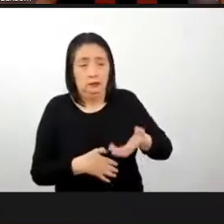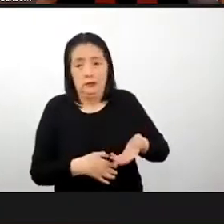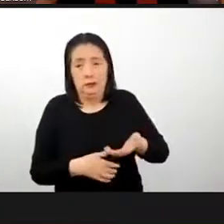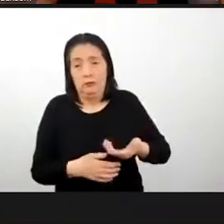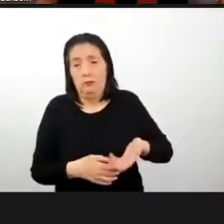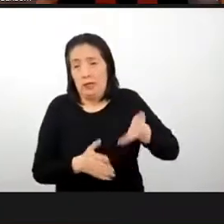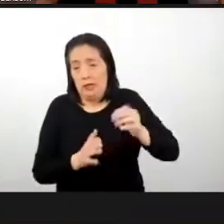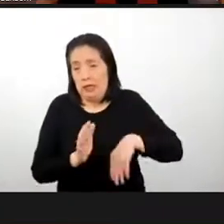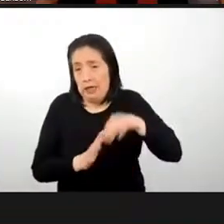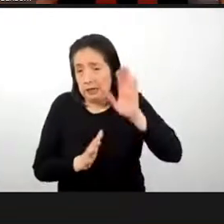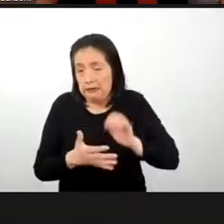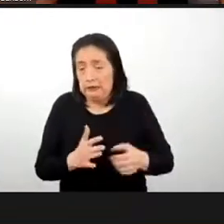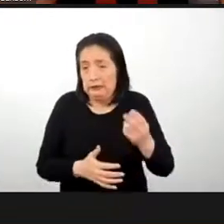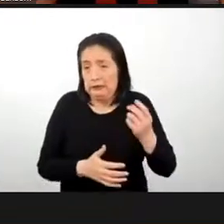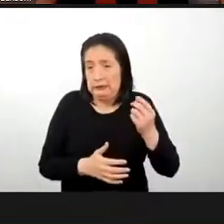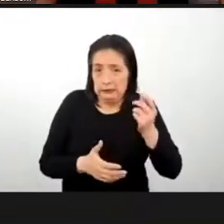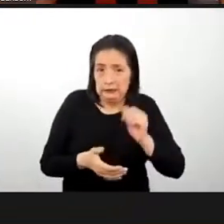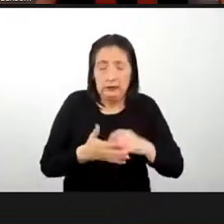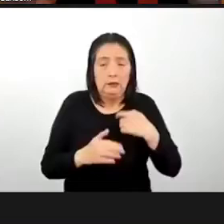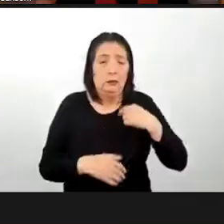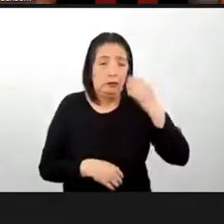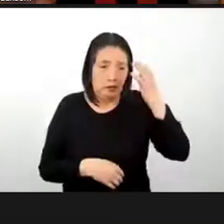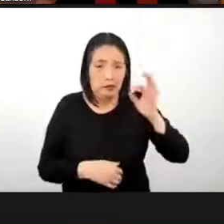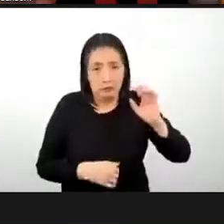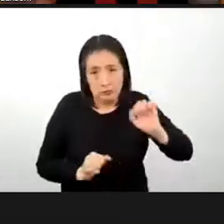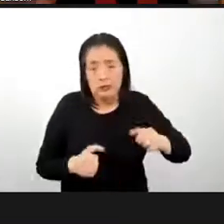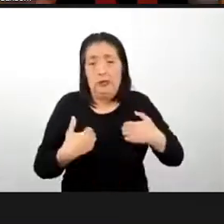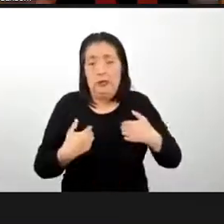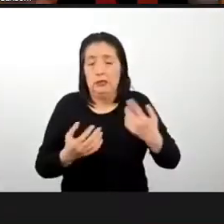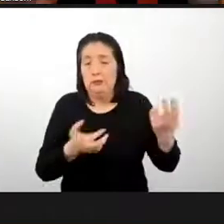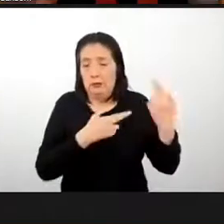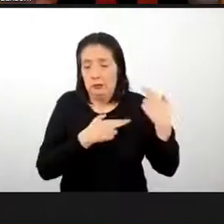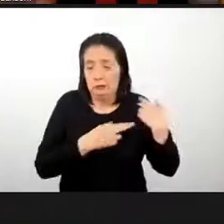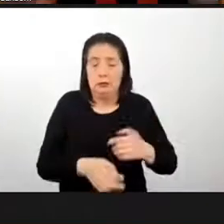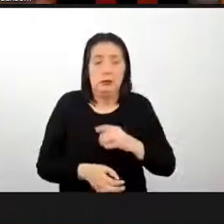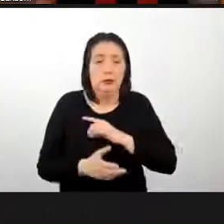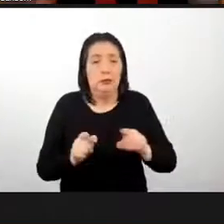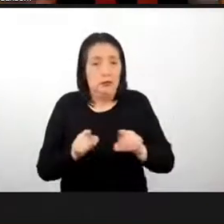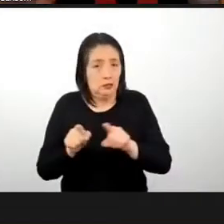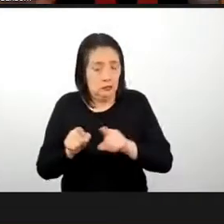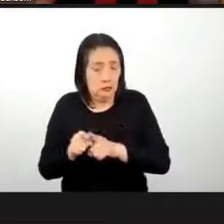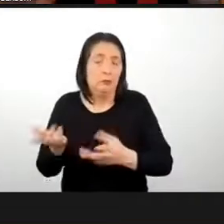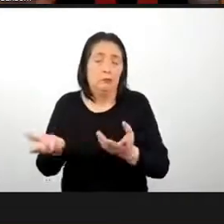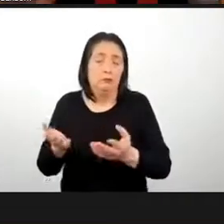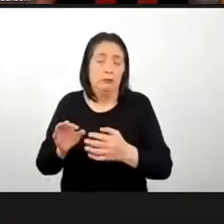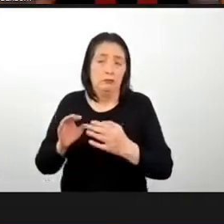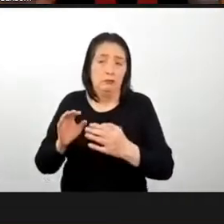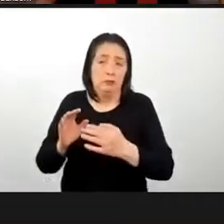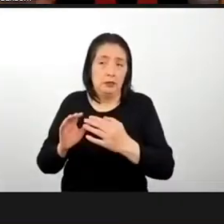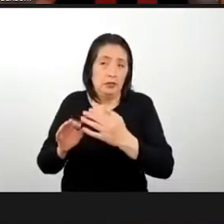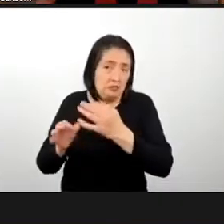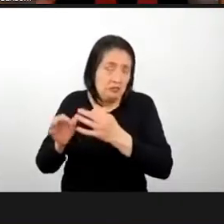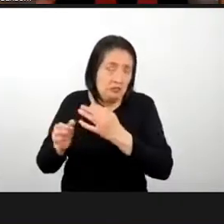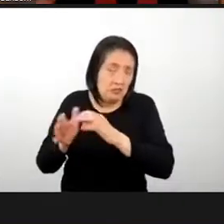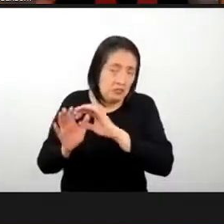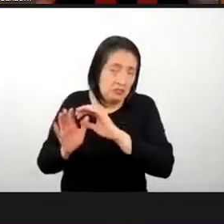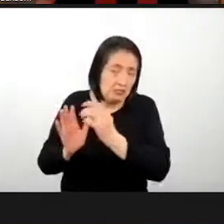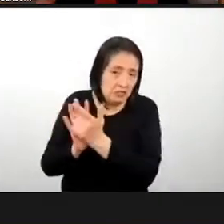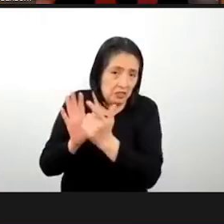obligación moral y yo creo que también jurídica, si se leyeran bien el artículo 2 del Pacto Internacional del